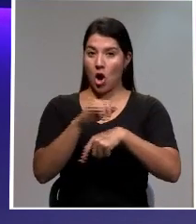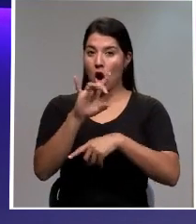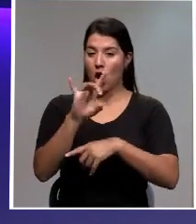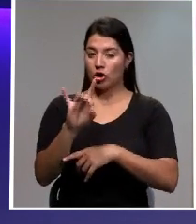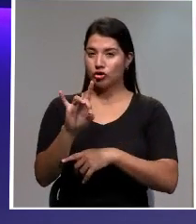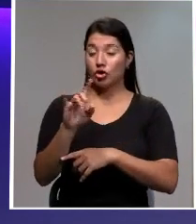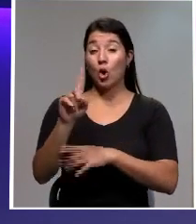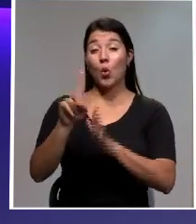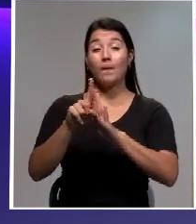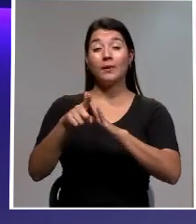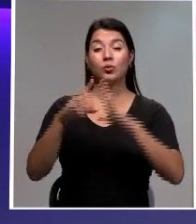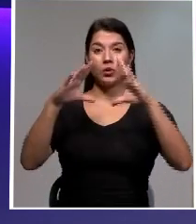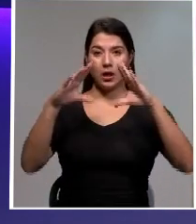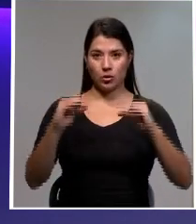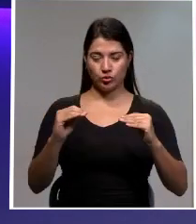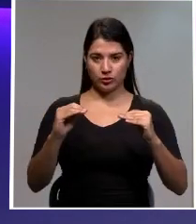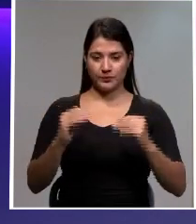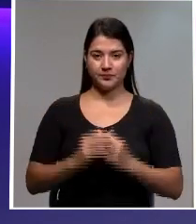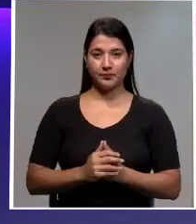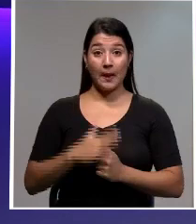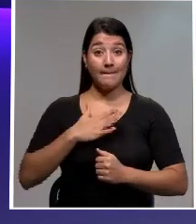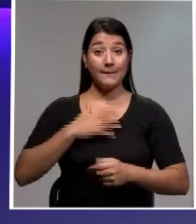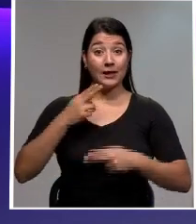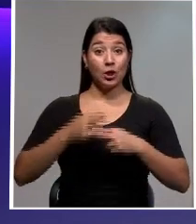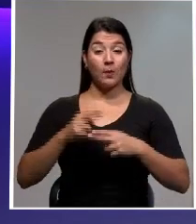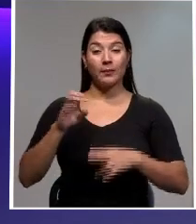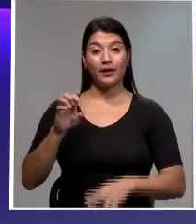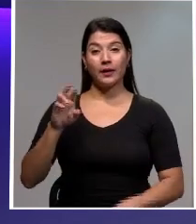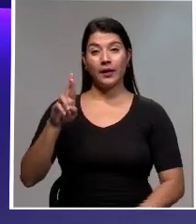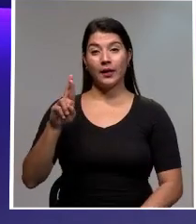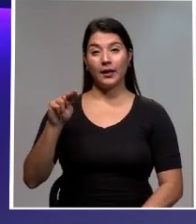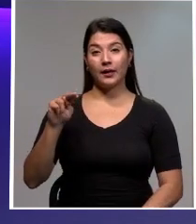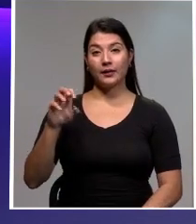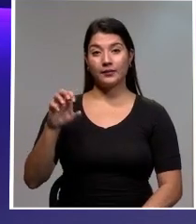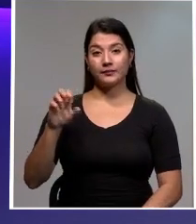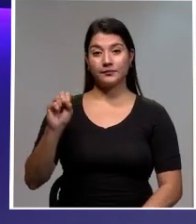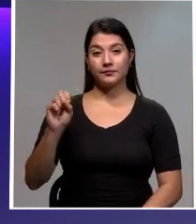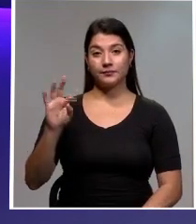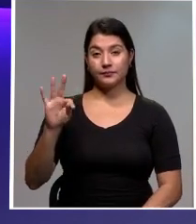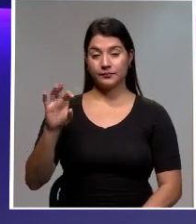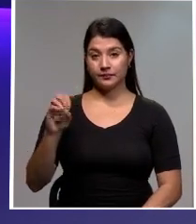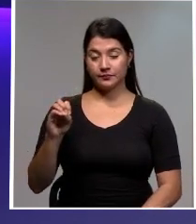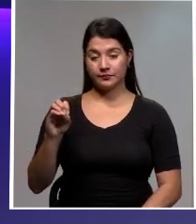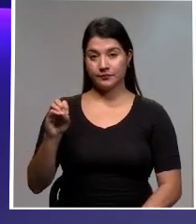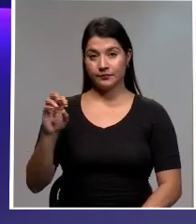noche con 1 minuto. Soy Ernesto Rivera.